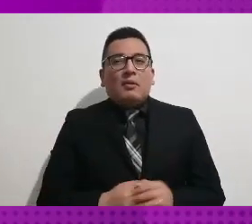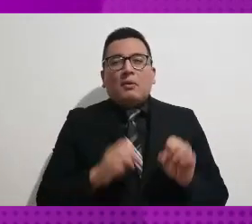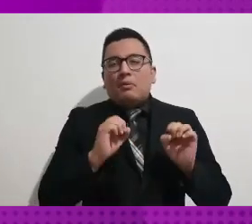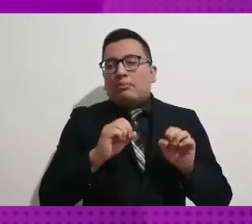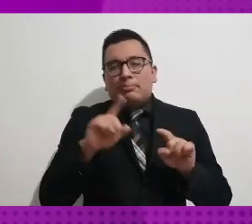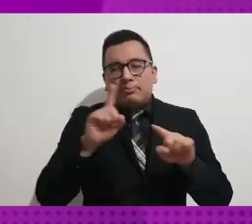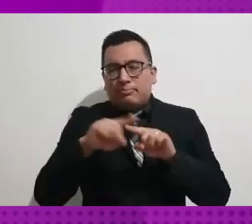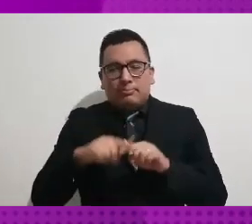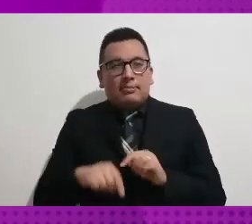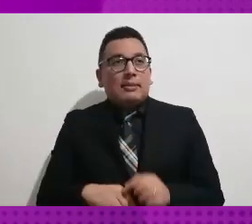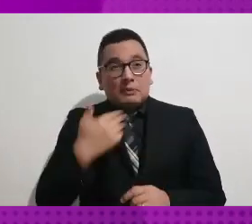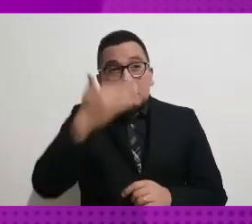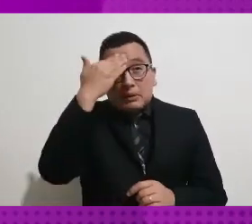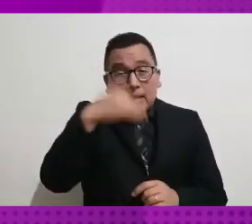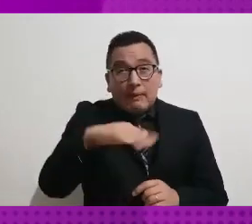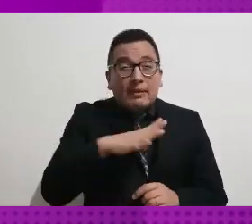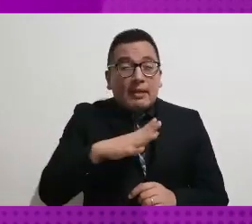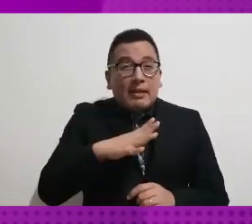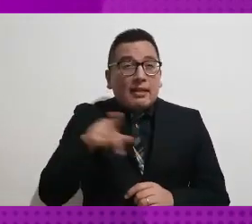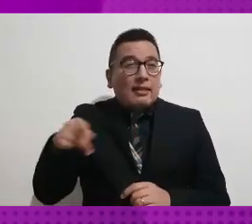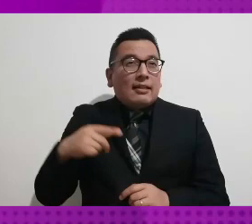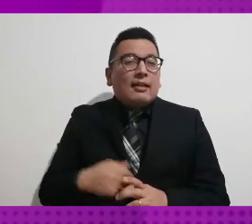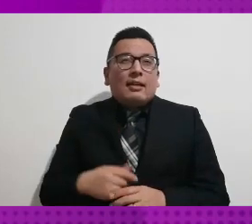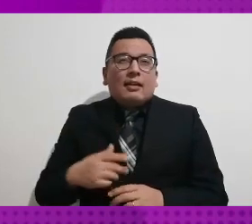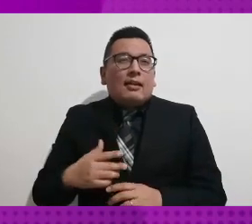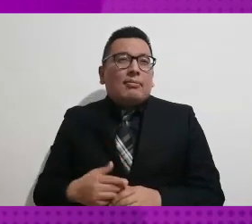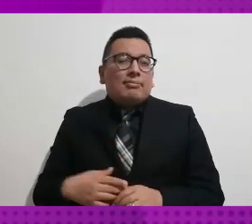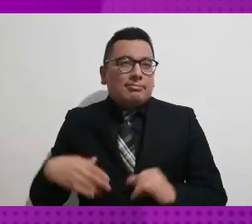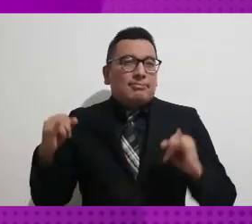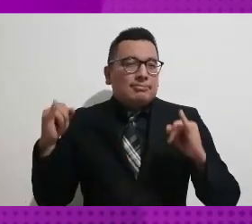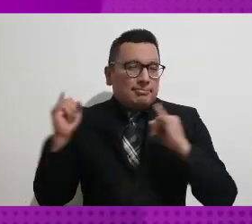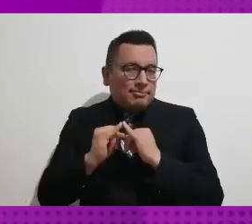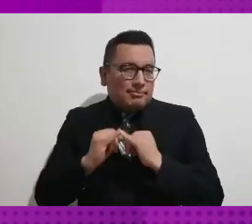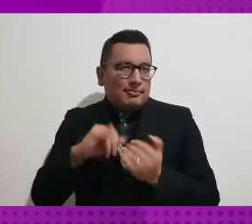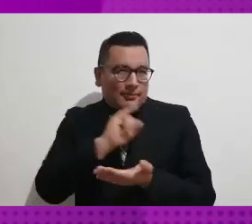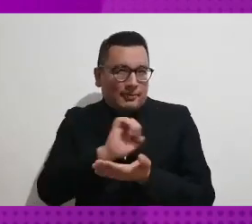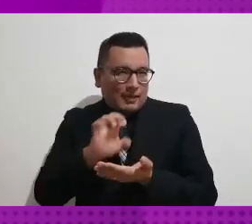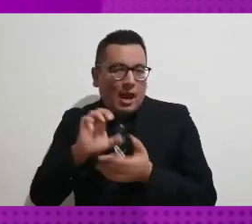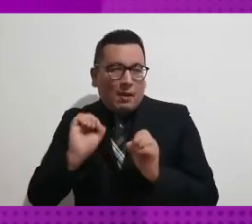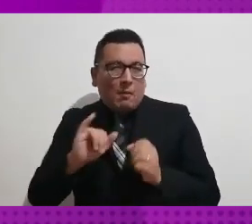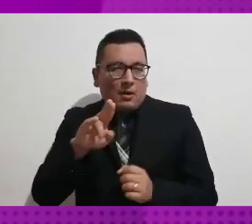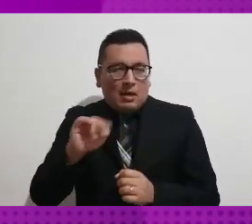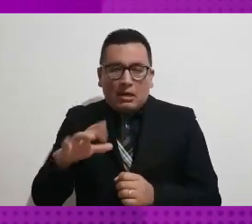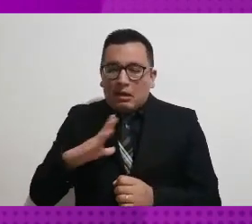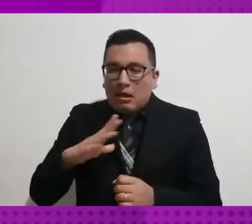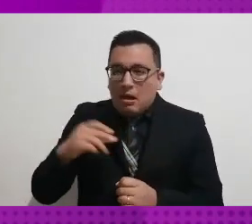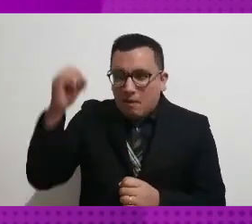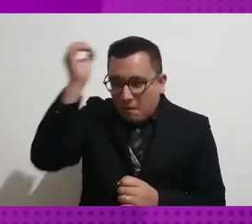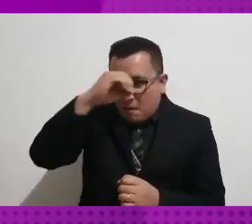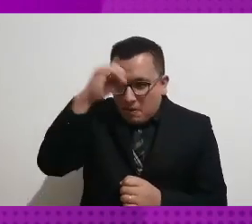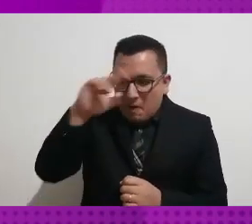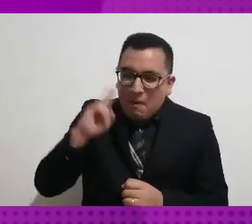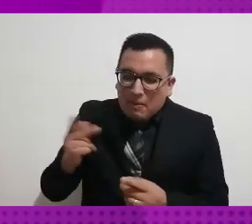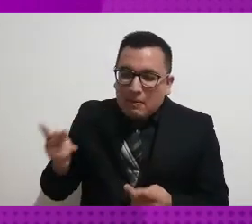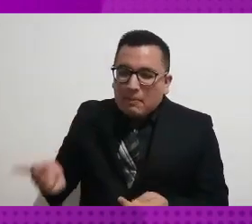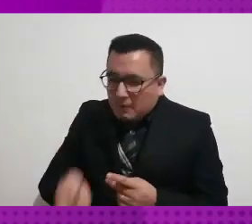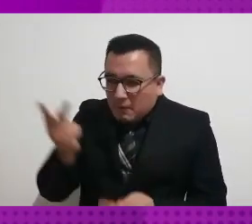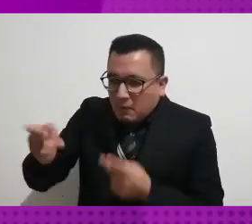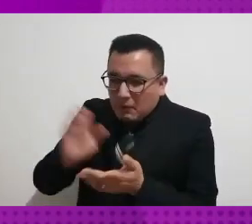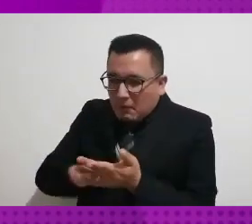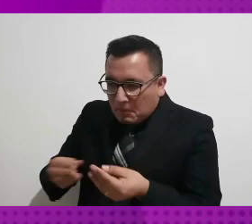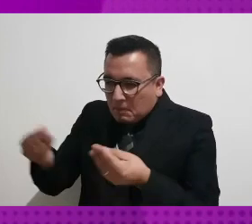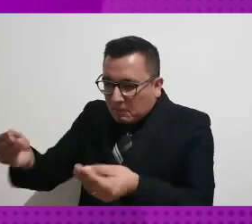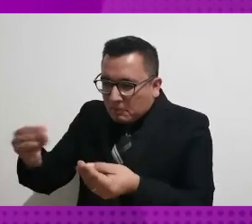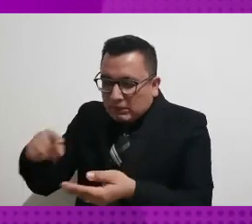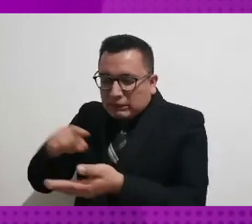este tipo de consultas infantiles, llévenlo porque también son escuchados, se van a sentir escuchados y ya